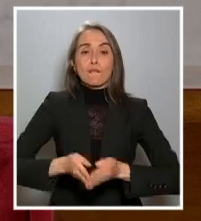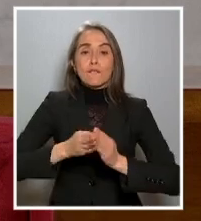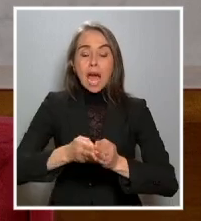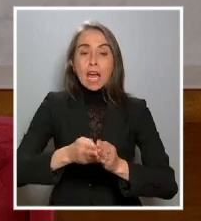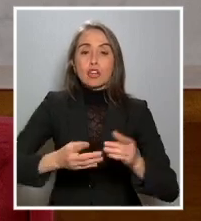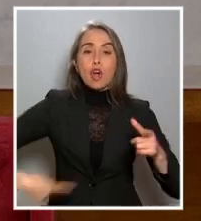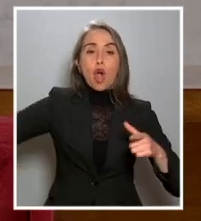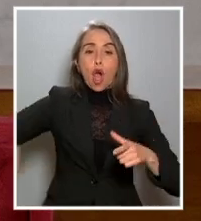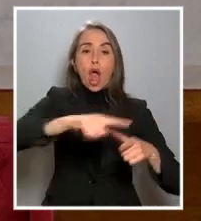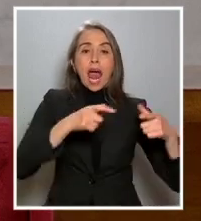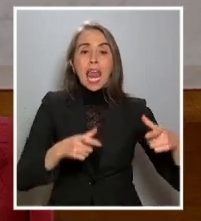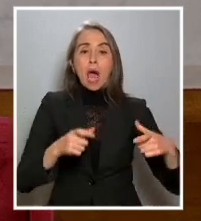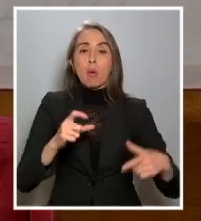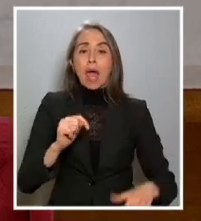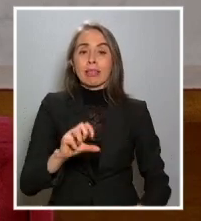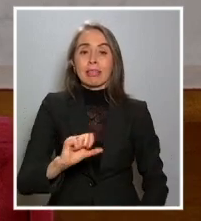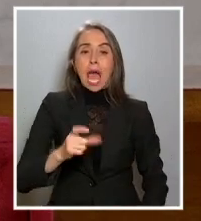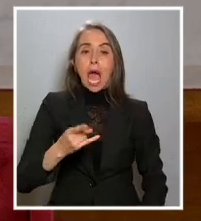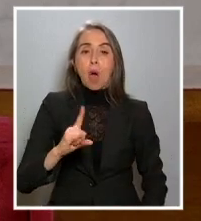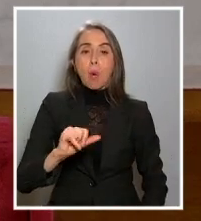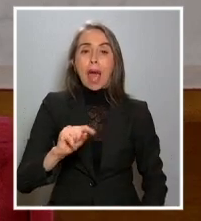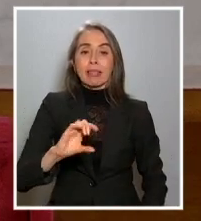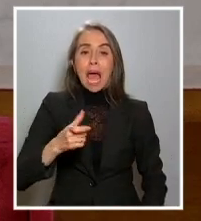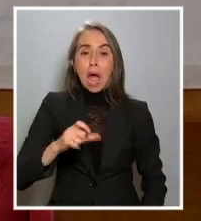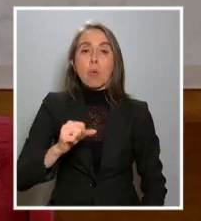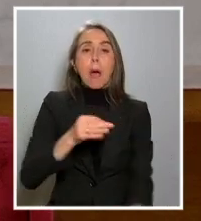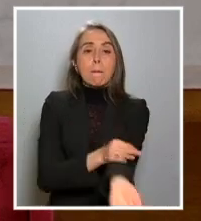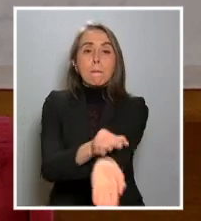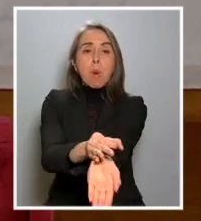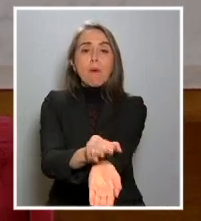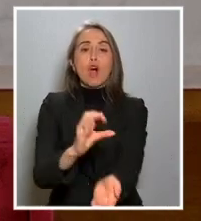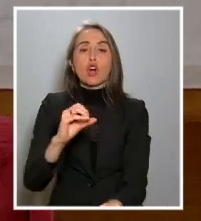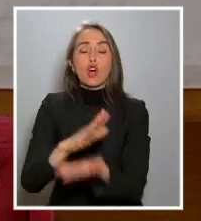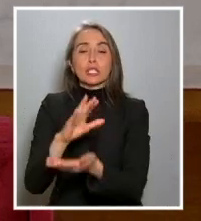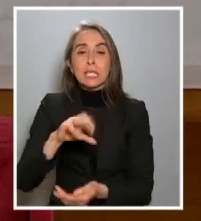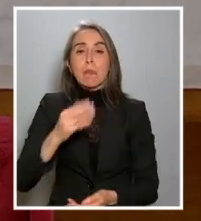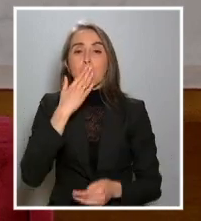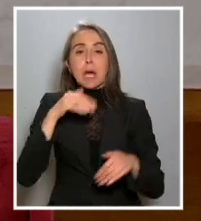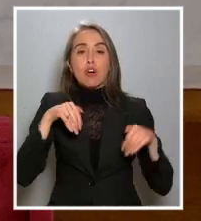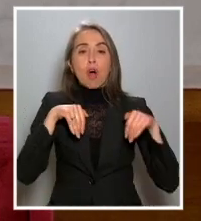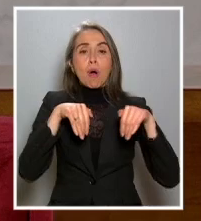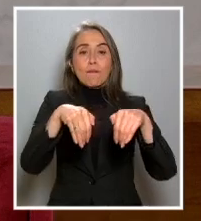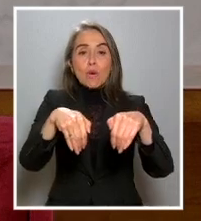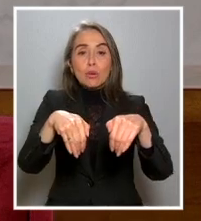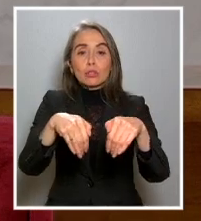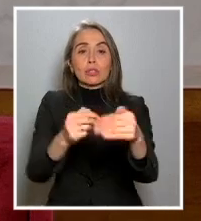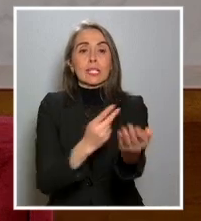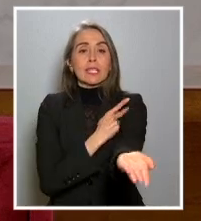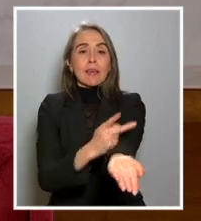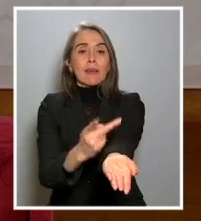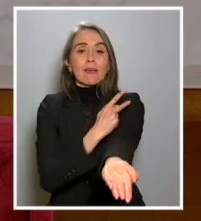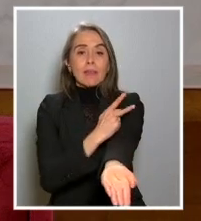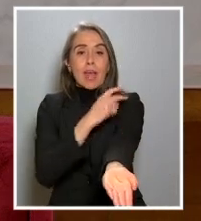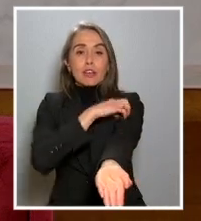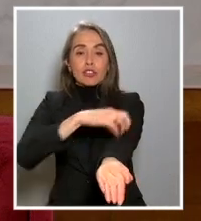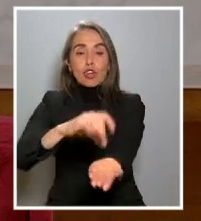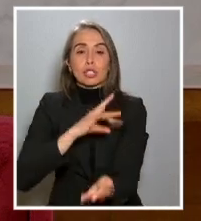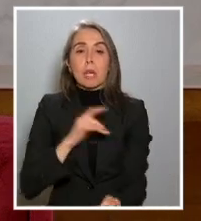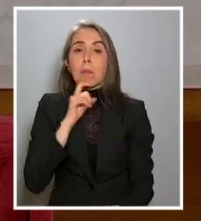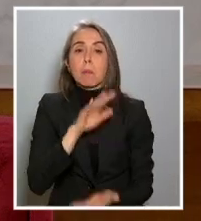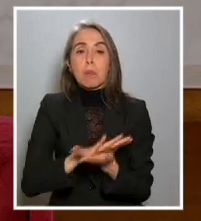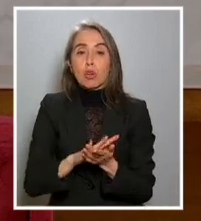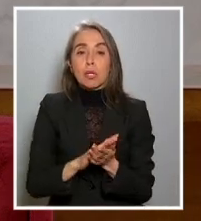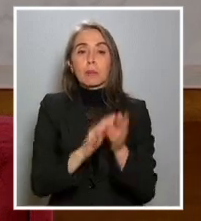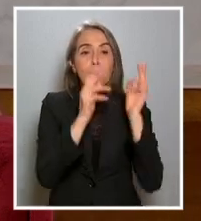como el lago Tahuatahua de Cochamó y estamos realizando mejoras al transporte en buses a lo largo de Chile, como por ejemplo la relación